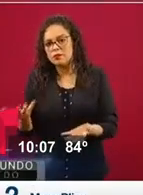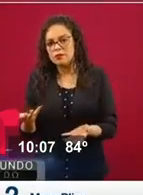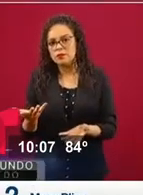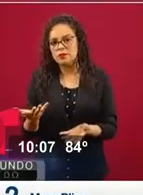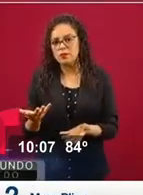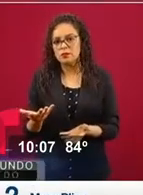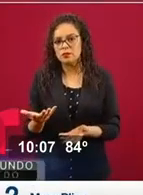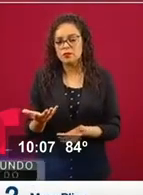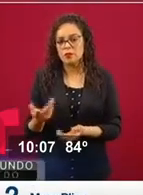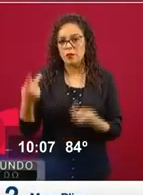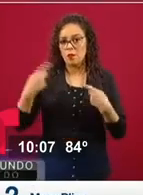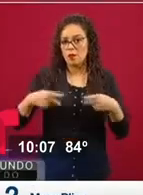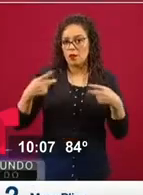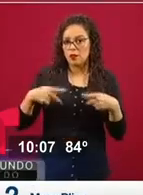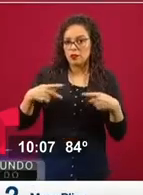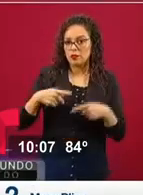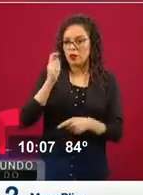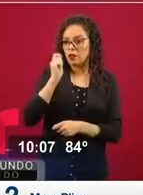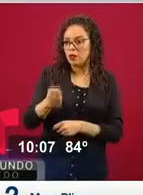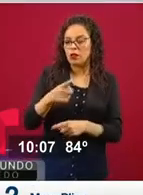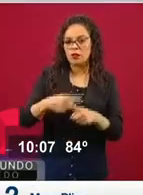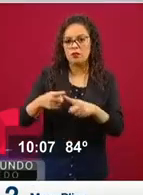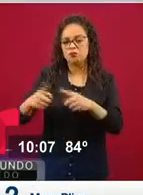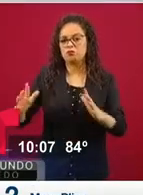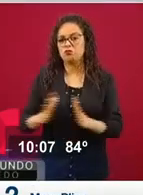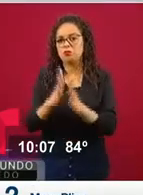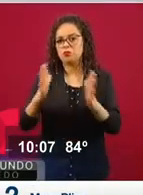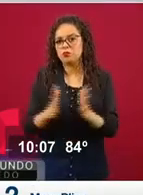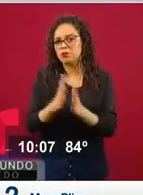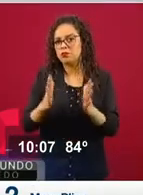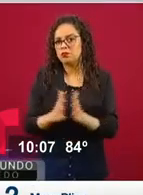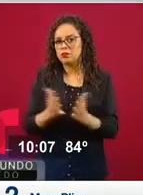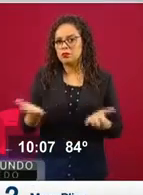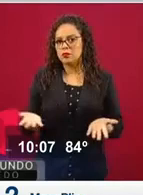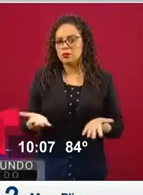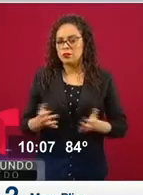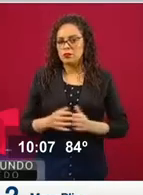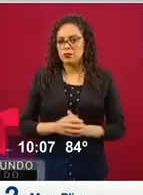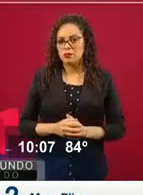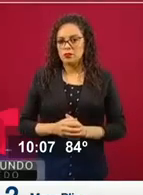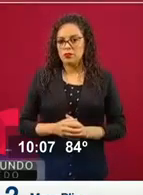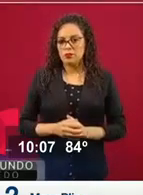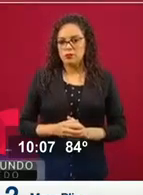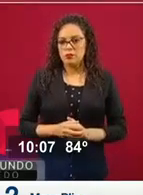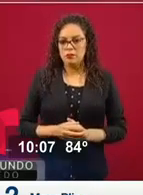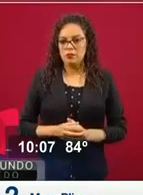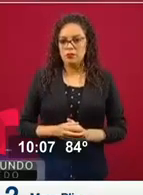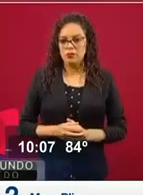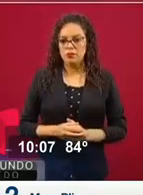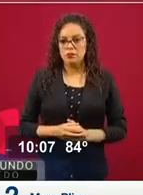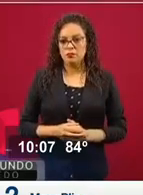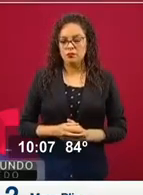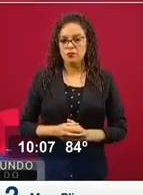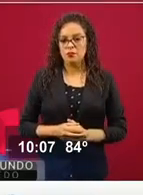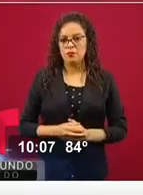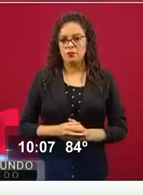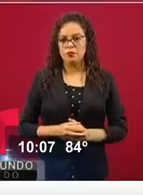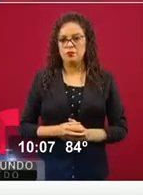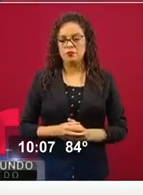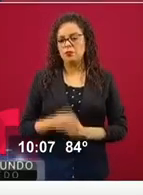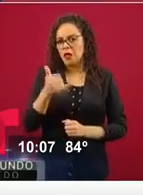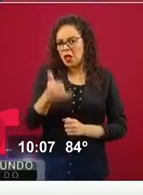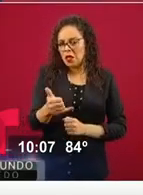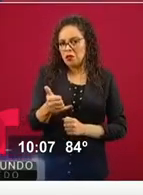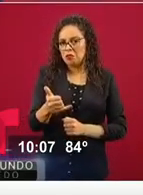para rastrearlas y dar con los narcotraficantes. Esta reacción diplomática llegó después de que el entonces presidente de